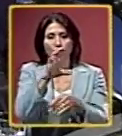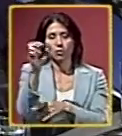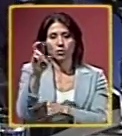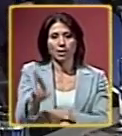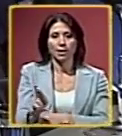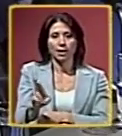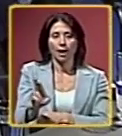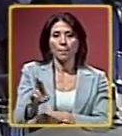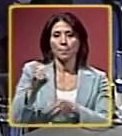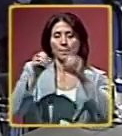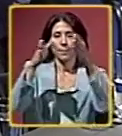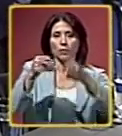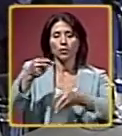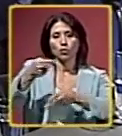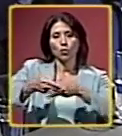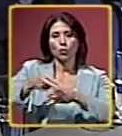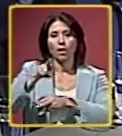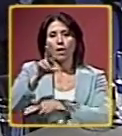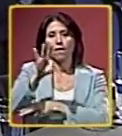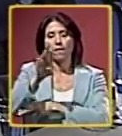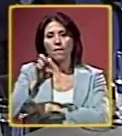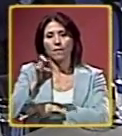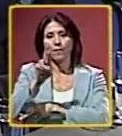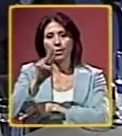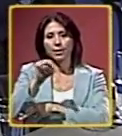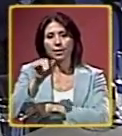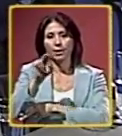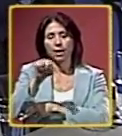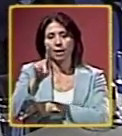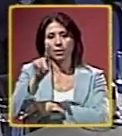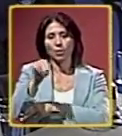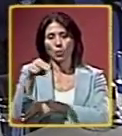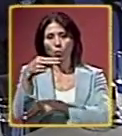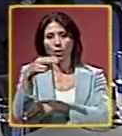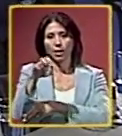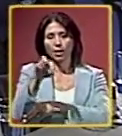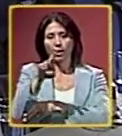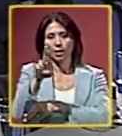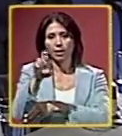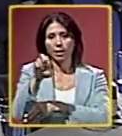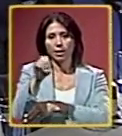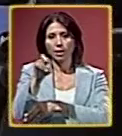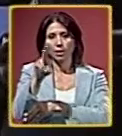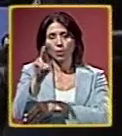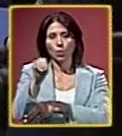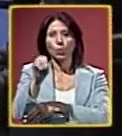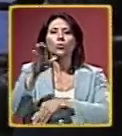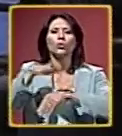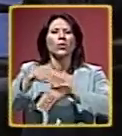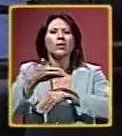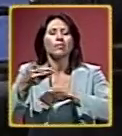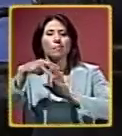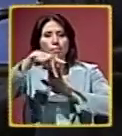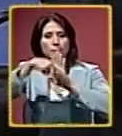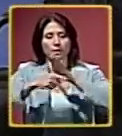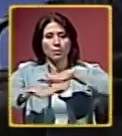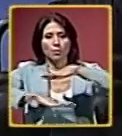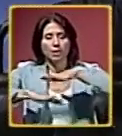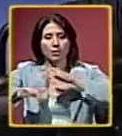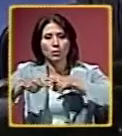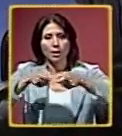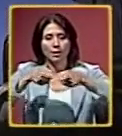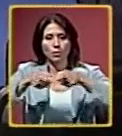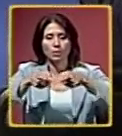el profesor Fernando Herrero, sobre los principios básicos de la regulación. Por favor, don